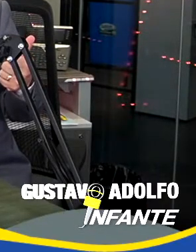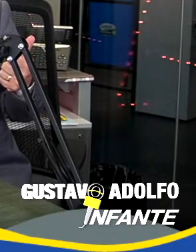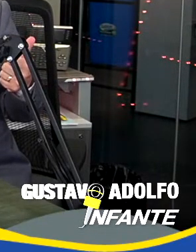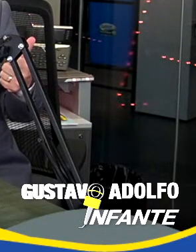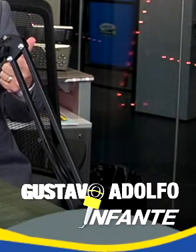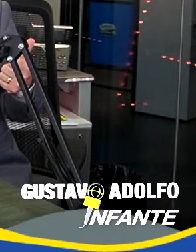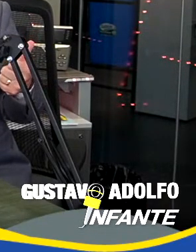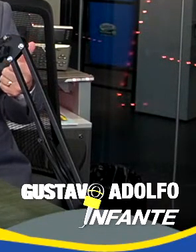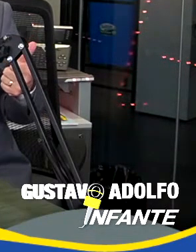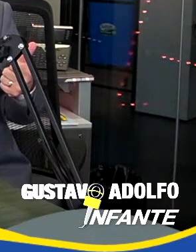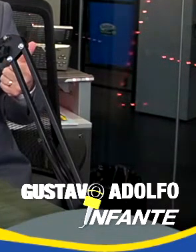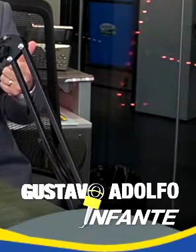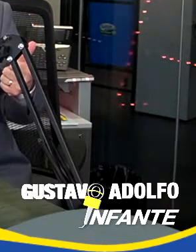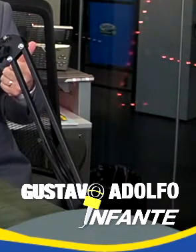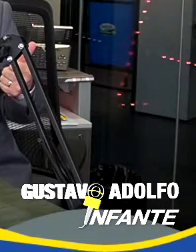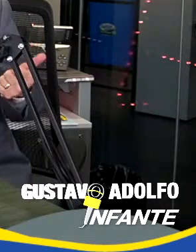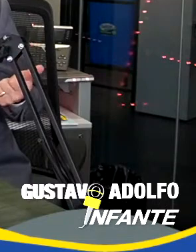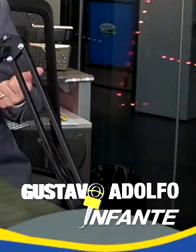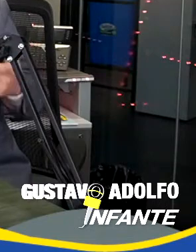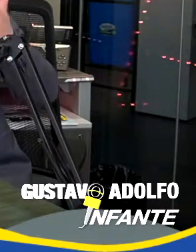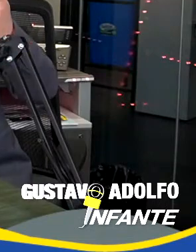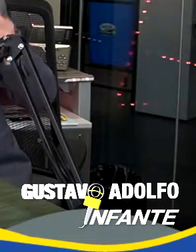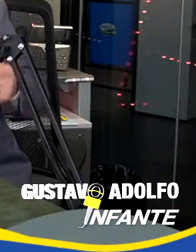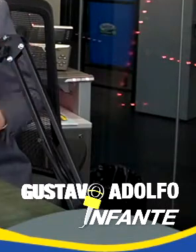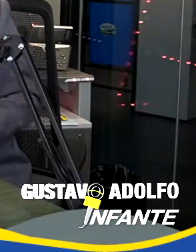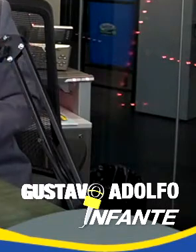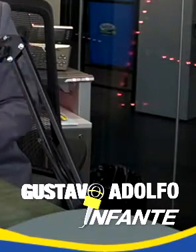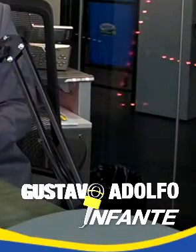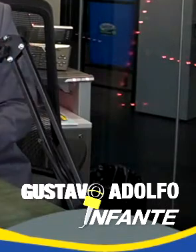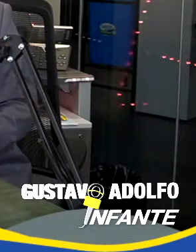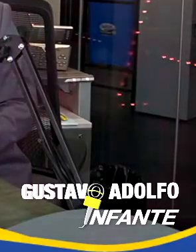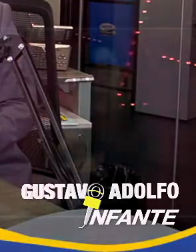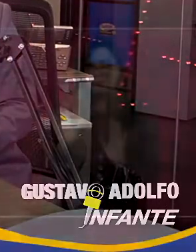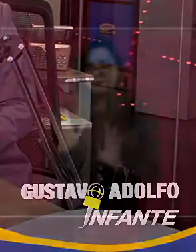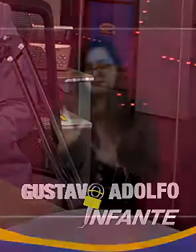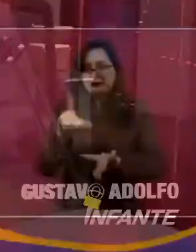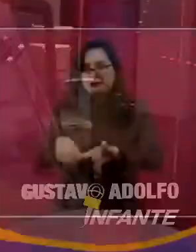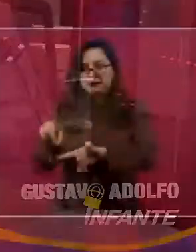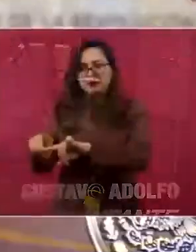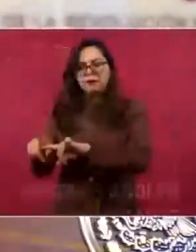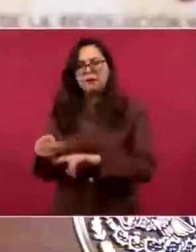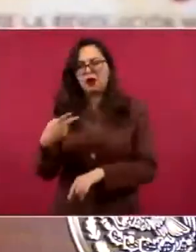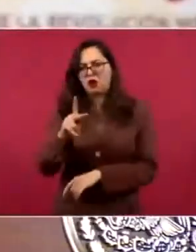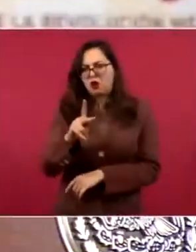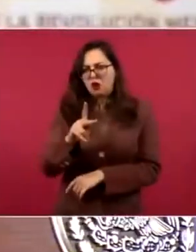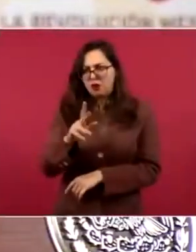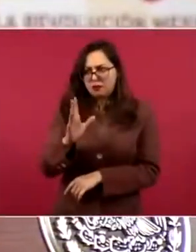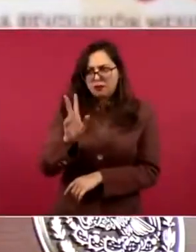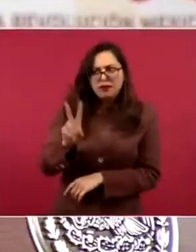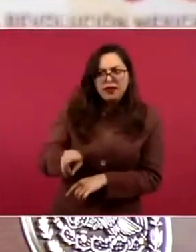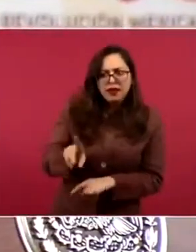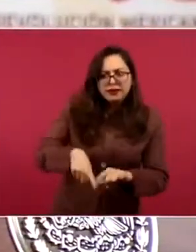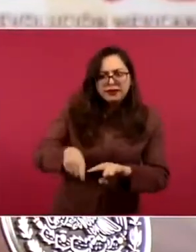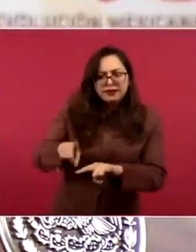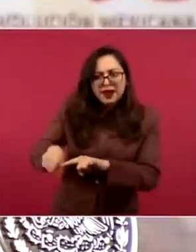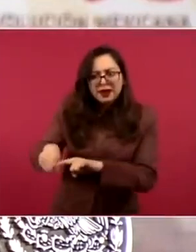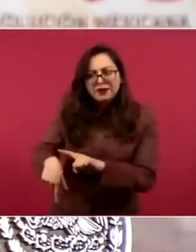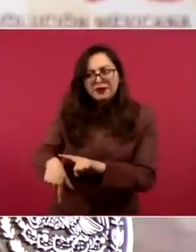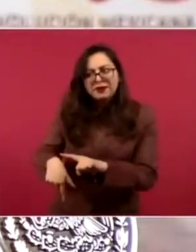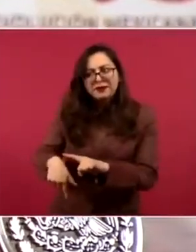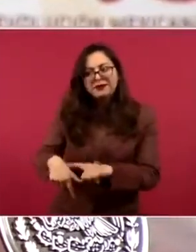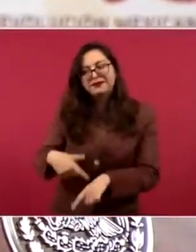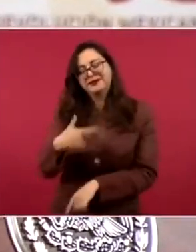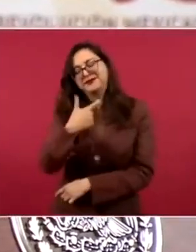plancha del Zócalo y Bad Bunny le dijo que no. Pero eso es un asunto muy serio. Esto de Bad Bunny,